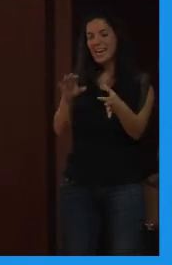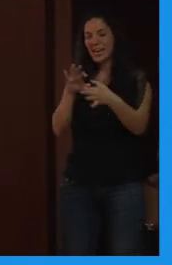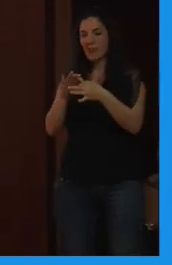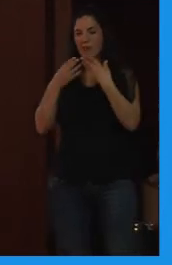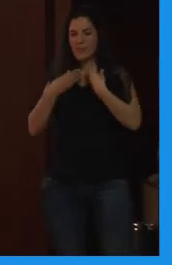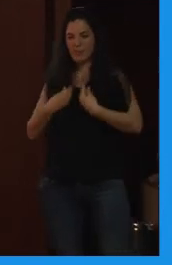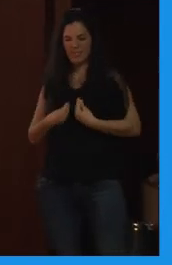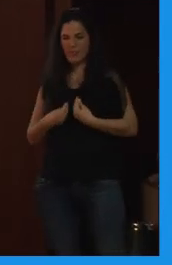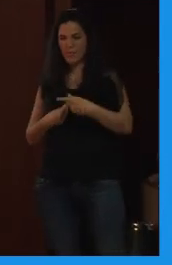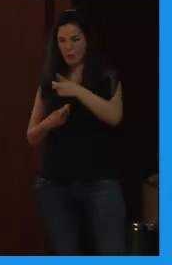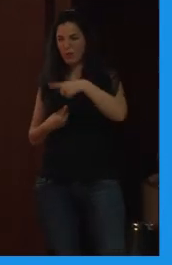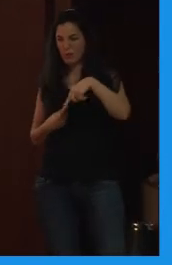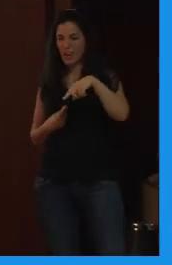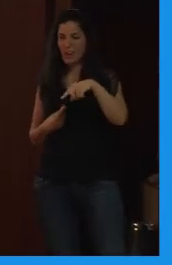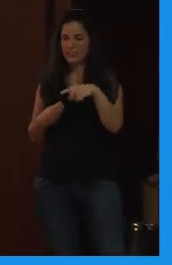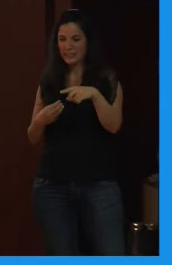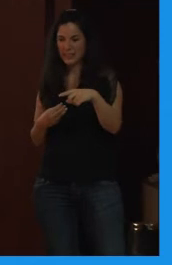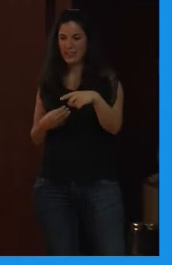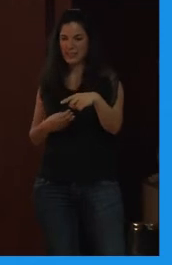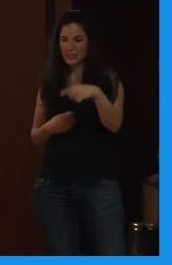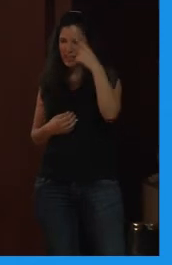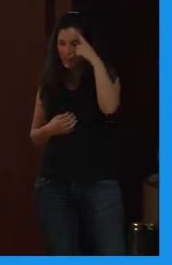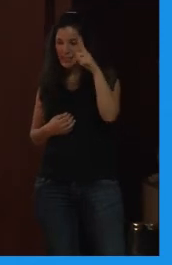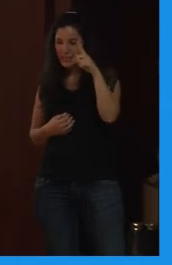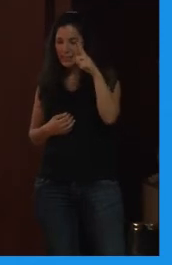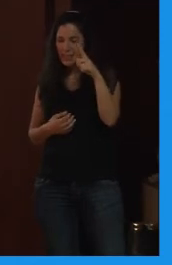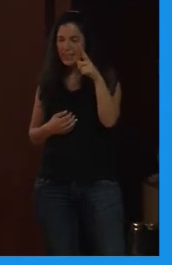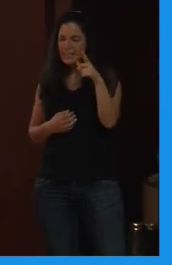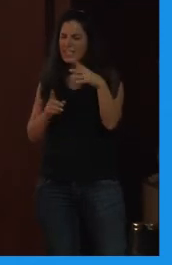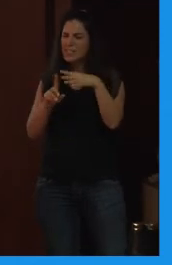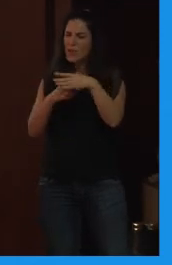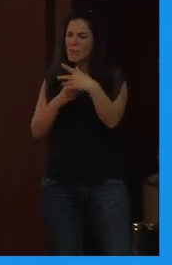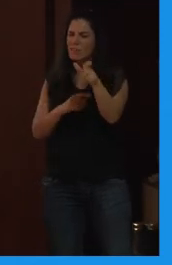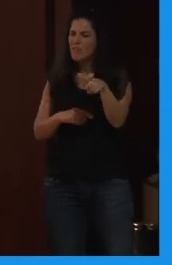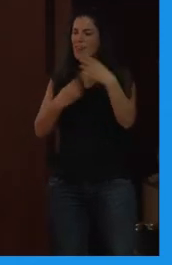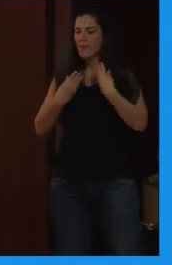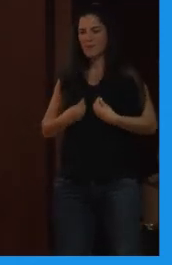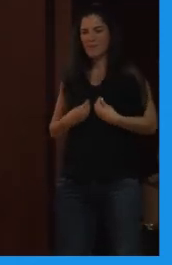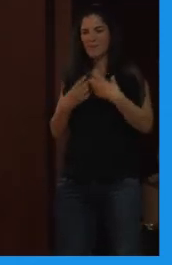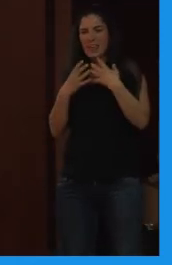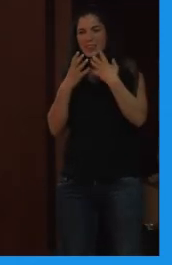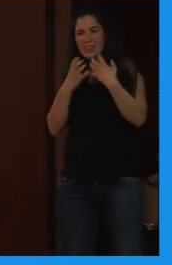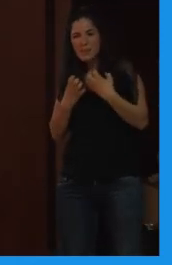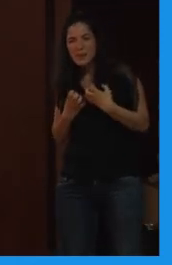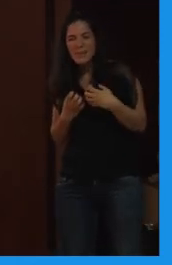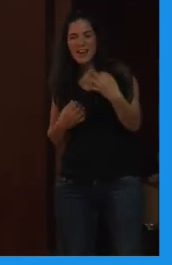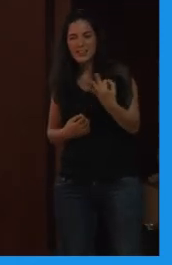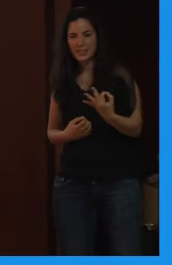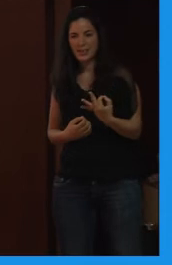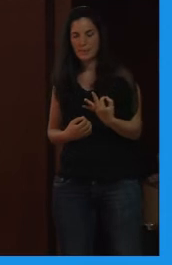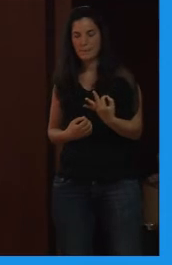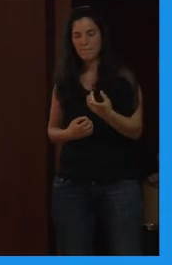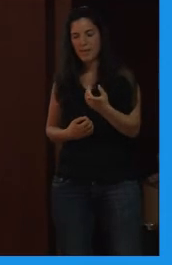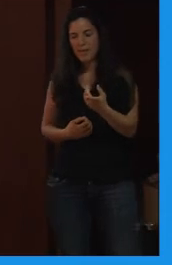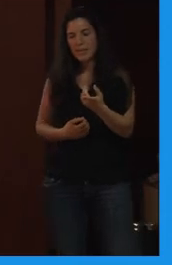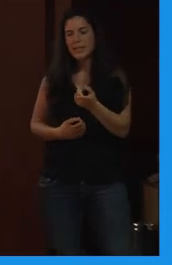sentiréis representadas. ¿Y qué ocurre cuando una persona está deprimida? Que algo que nos calma